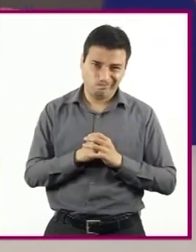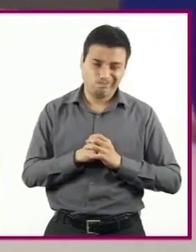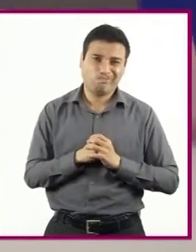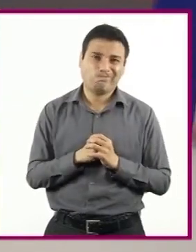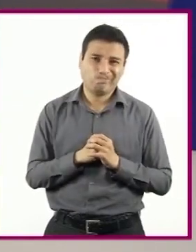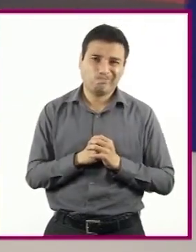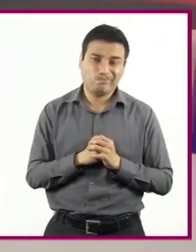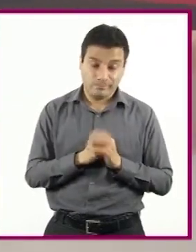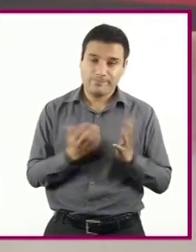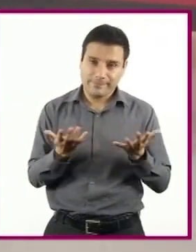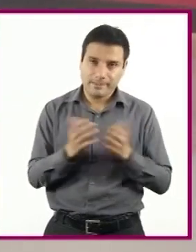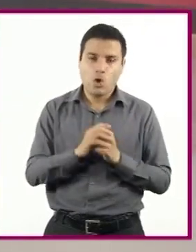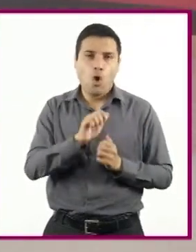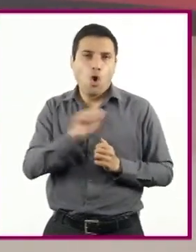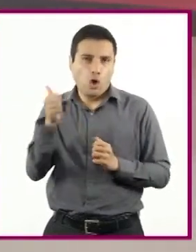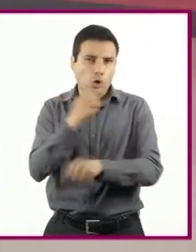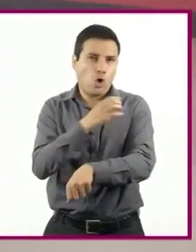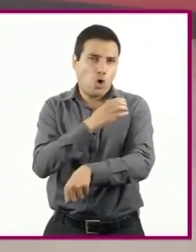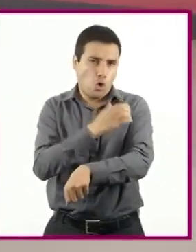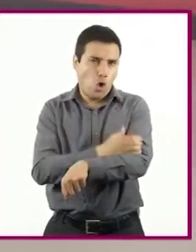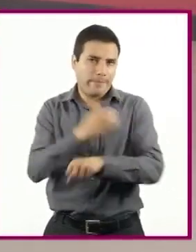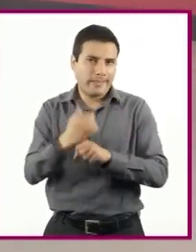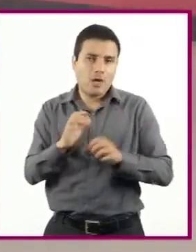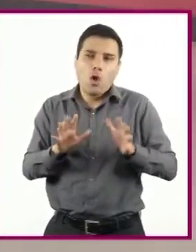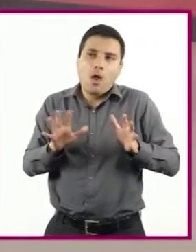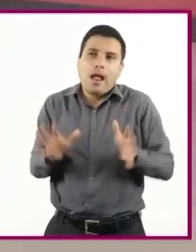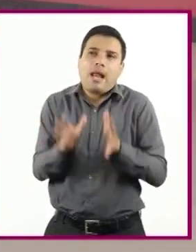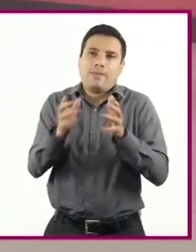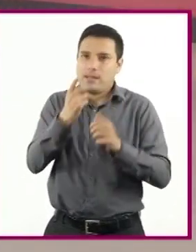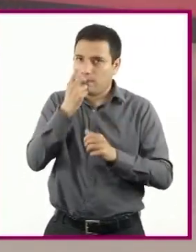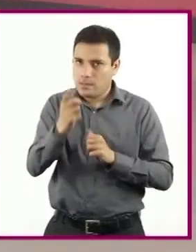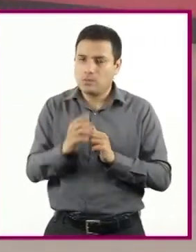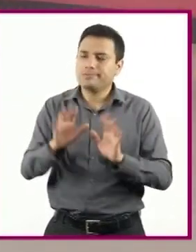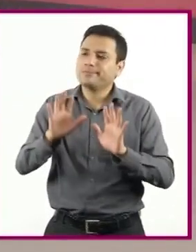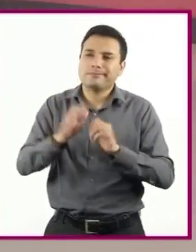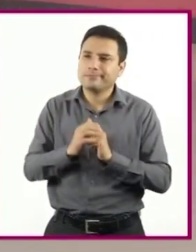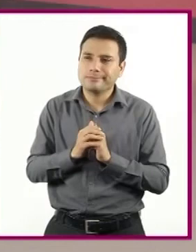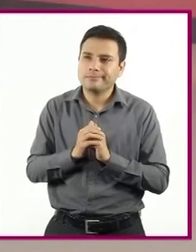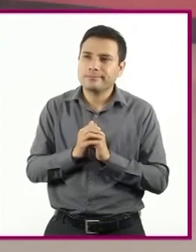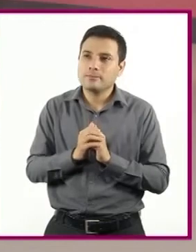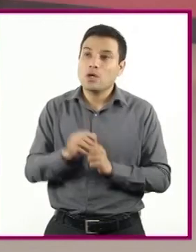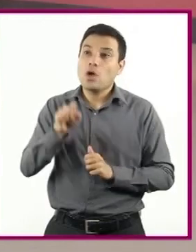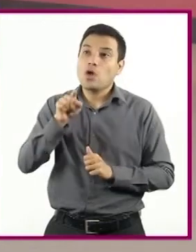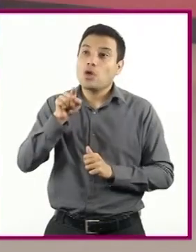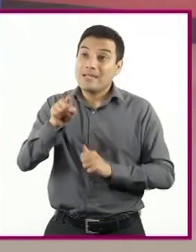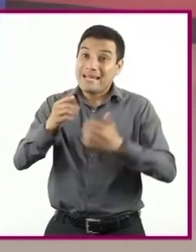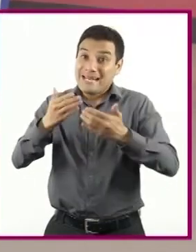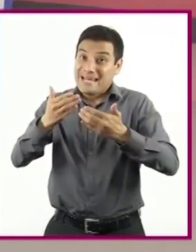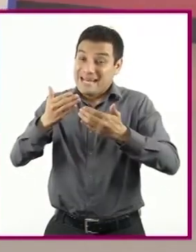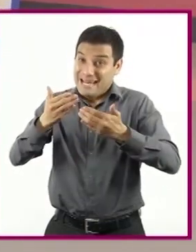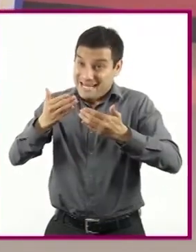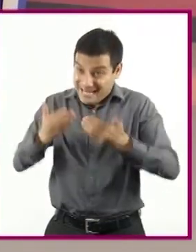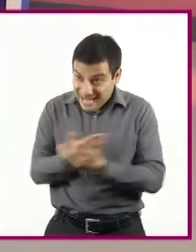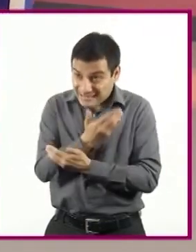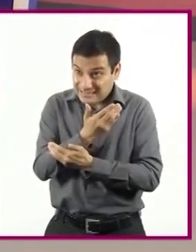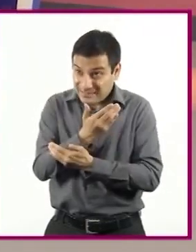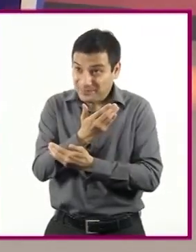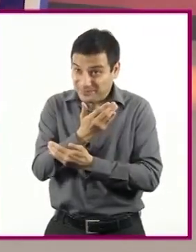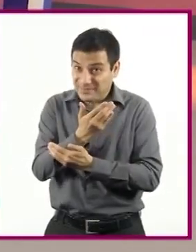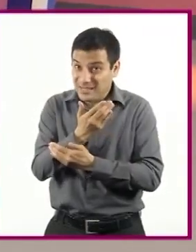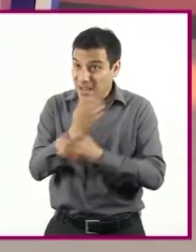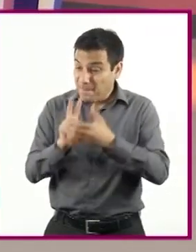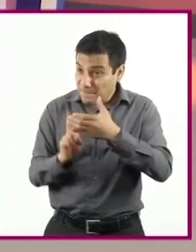examen. Entonces, otro compañero, para animarlo, le dijo: bueno, el que nace para maceta no pasa del